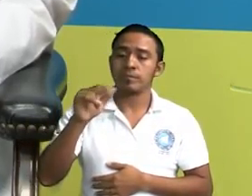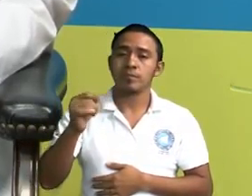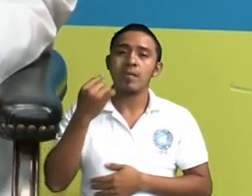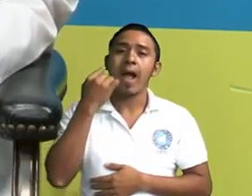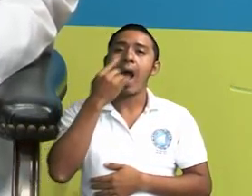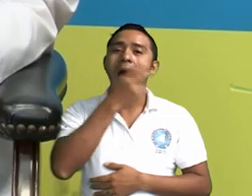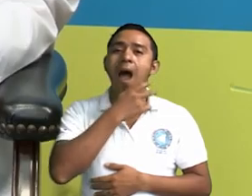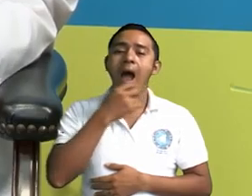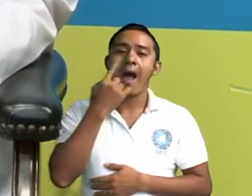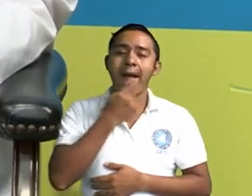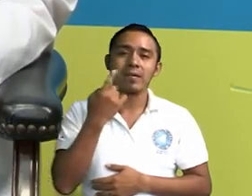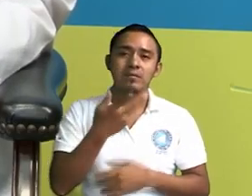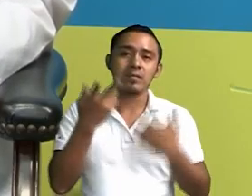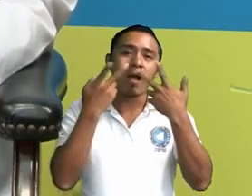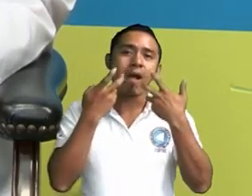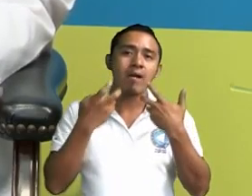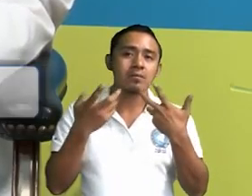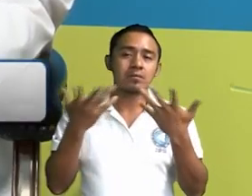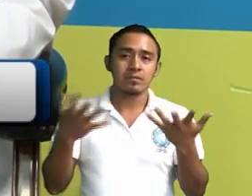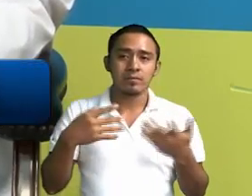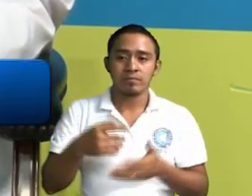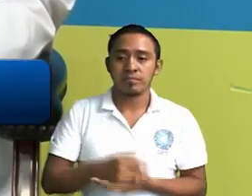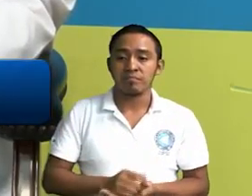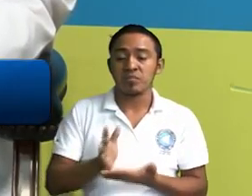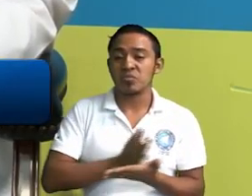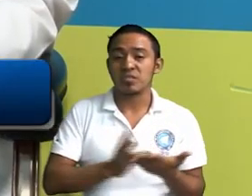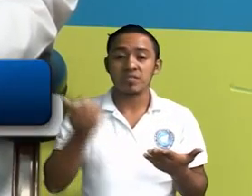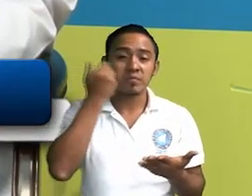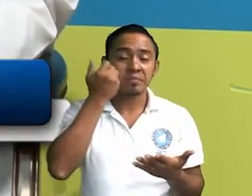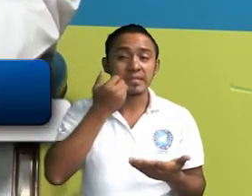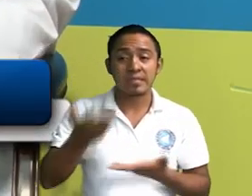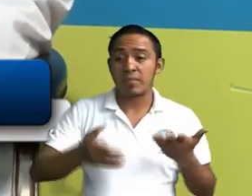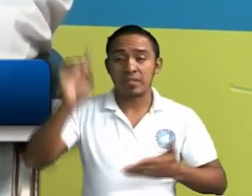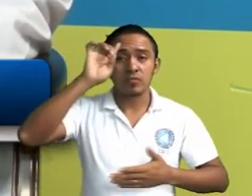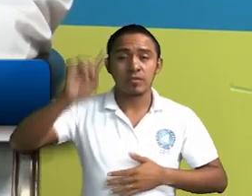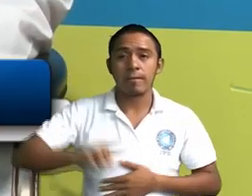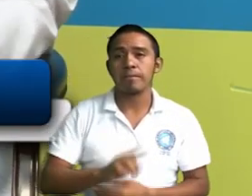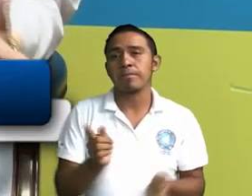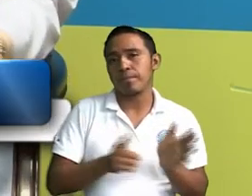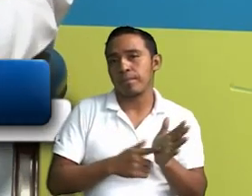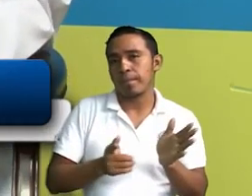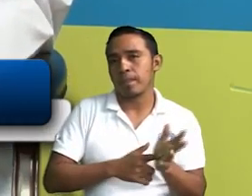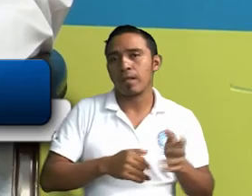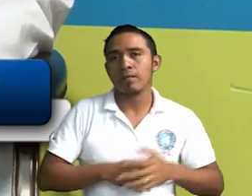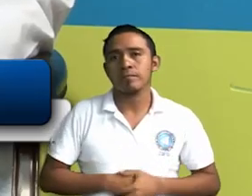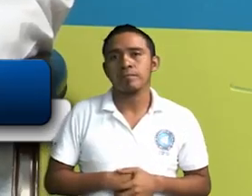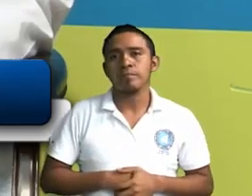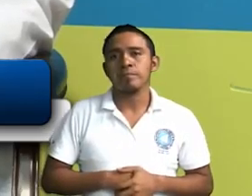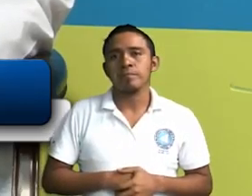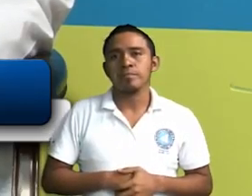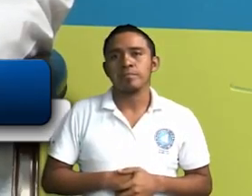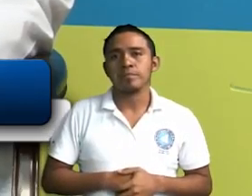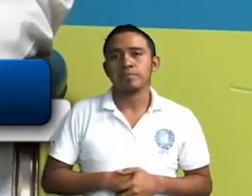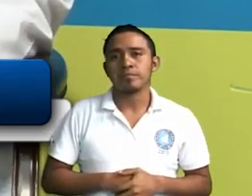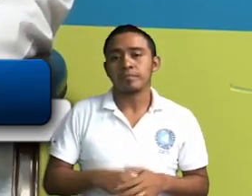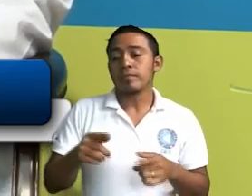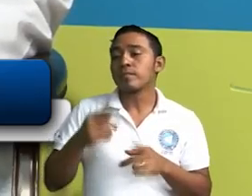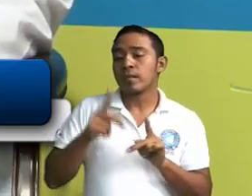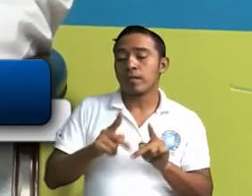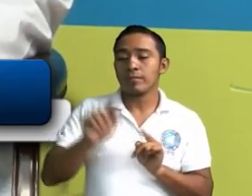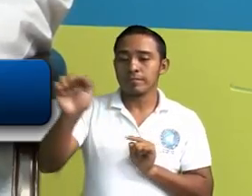muchas veces de enfermedades que incluso ellos no saben por ejemplo le voy a le voy a poner un ejemplo va a llevar un